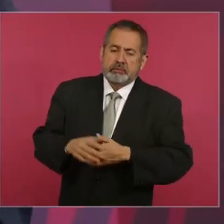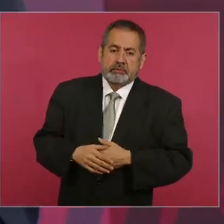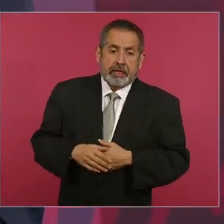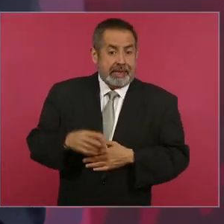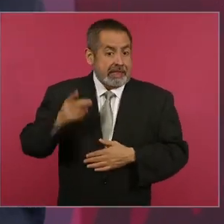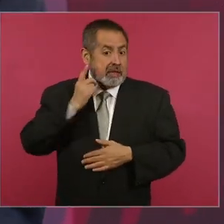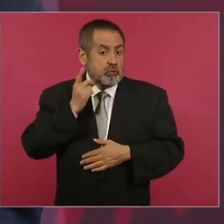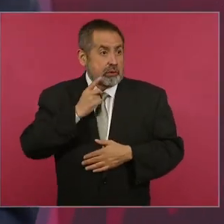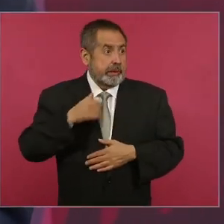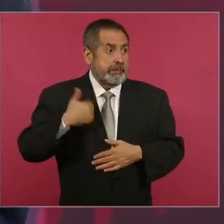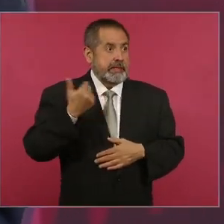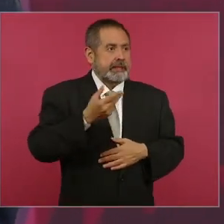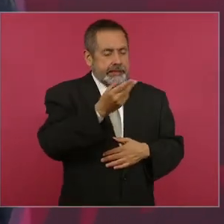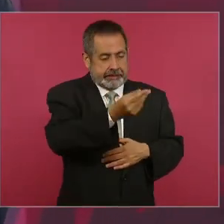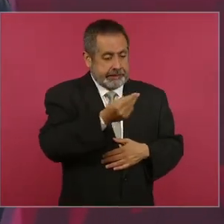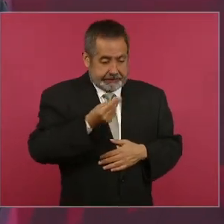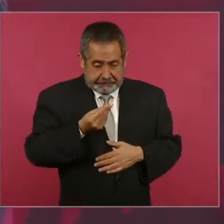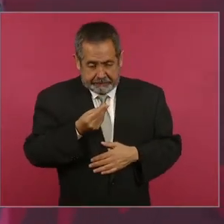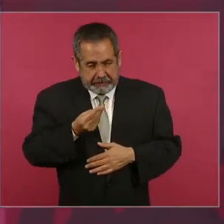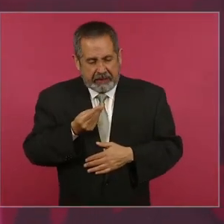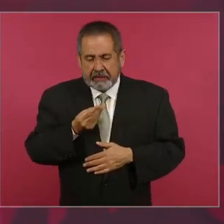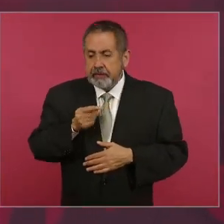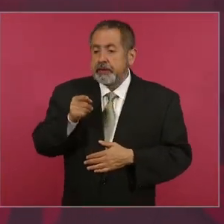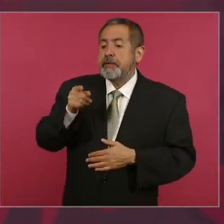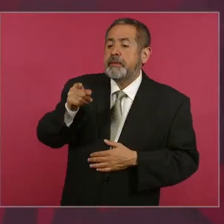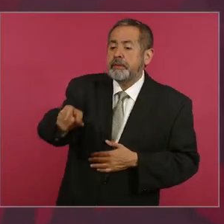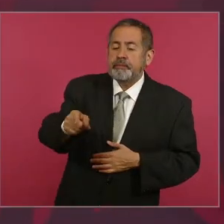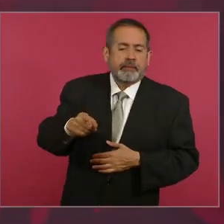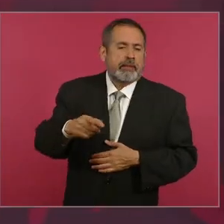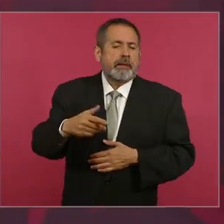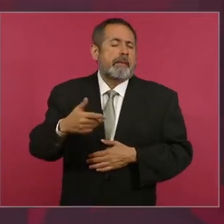diputado iba con un presidente municipal,